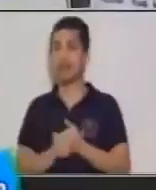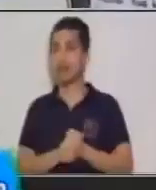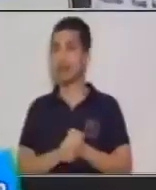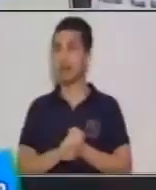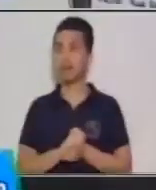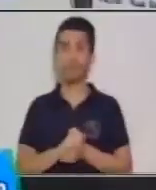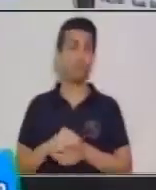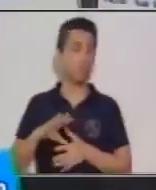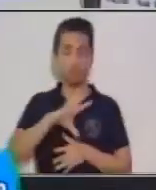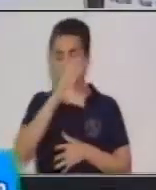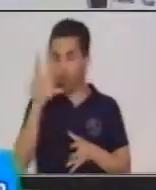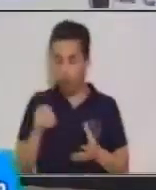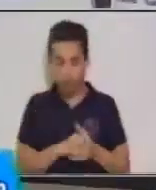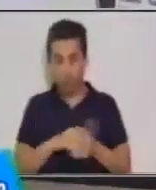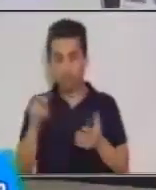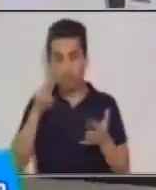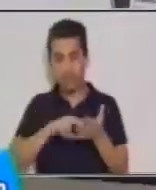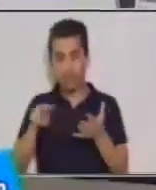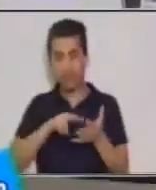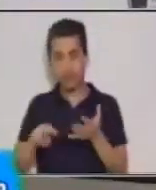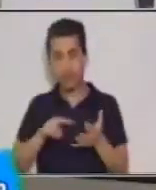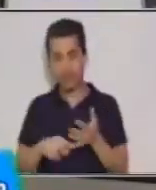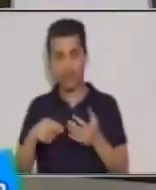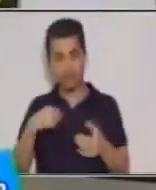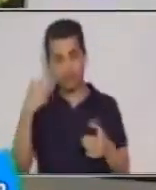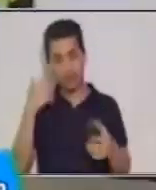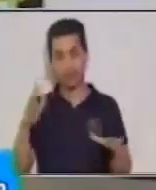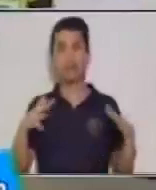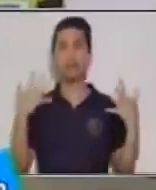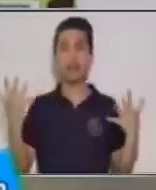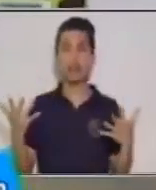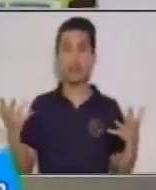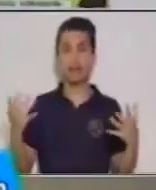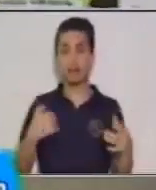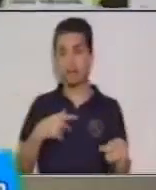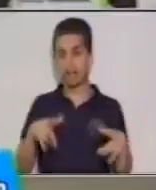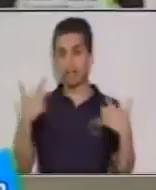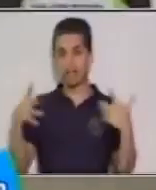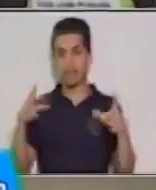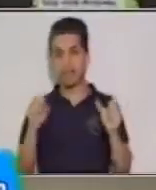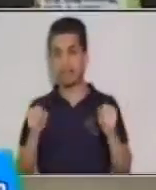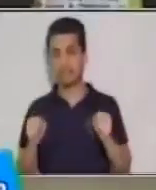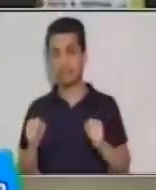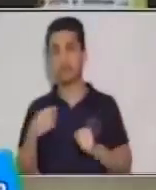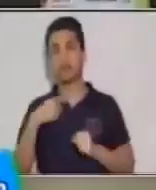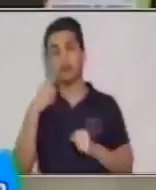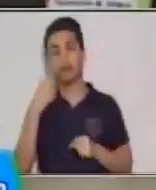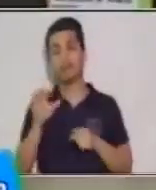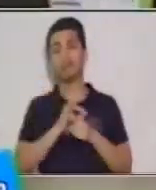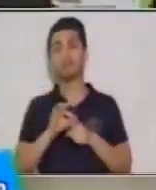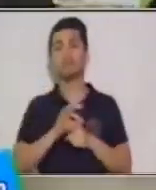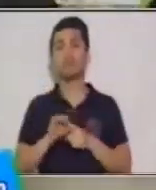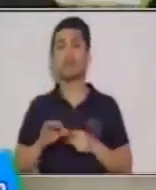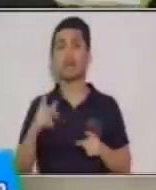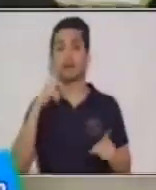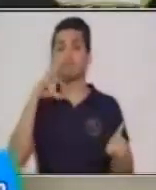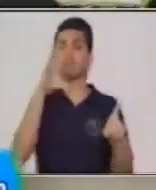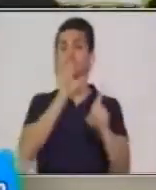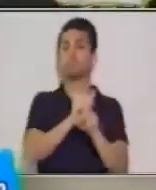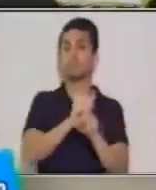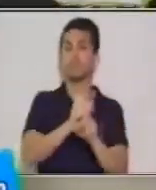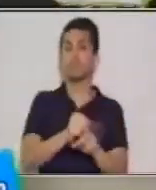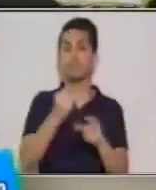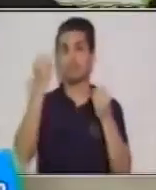todas estas lecturas, aparte de que ya las hemos realizado, nos van a servir para identificar